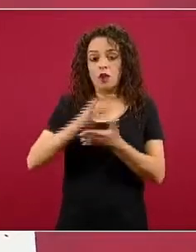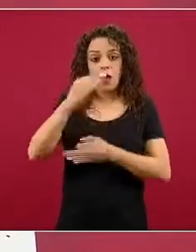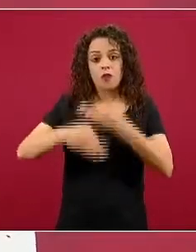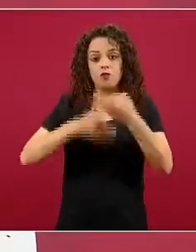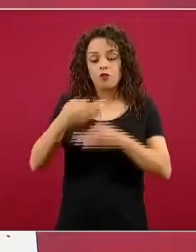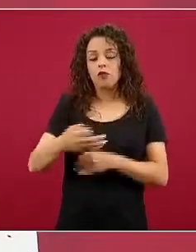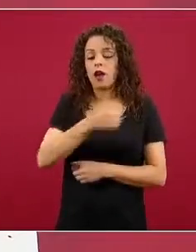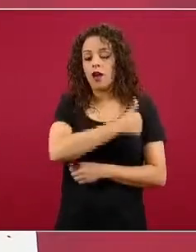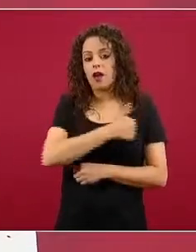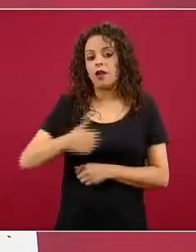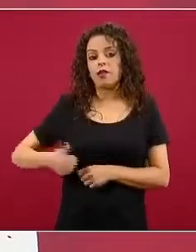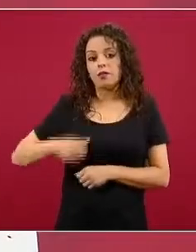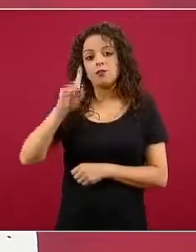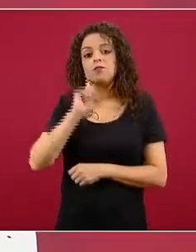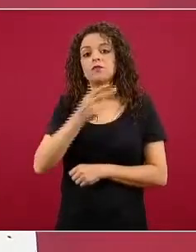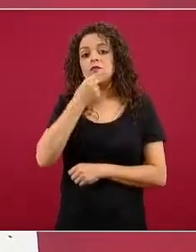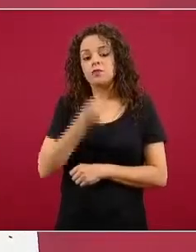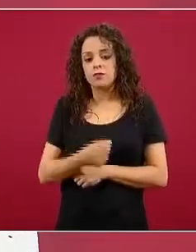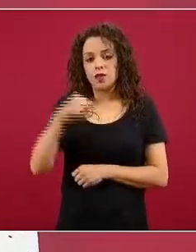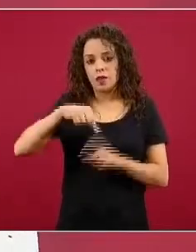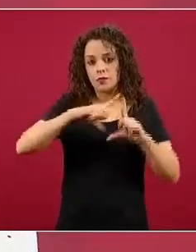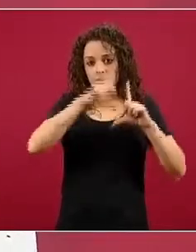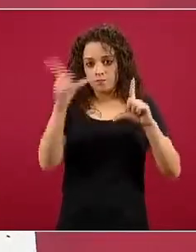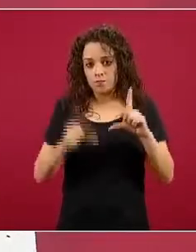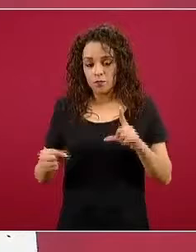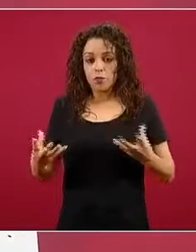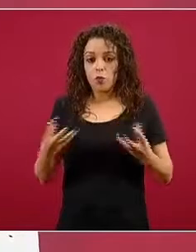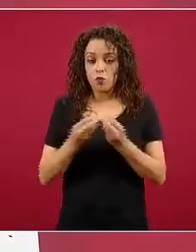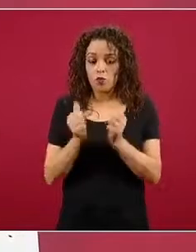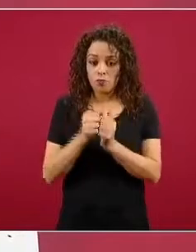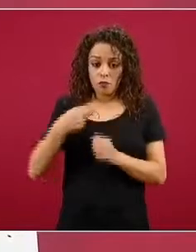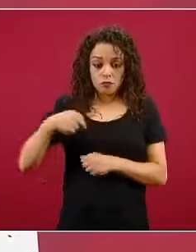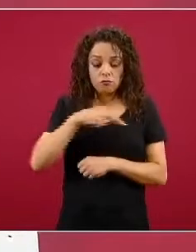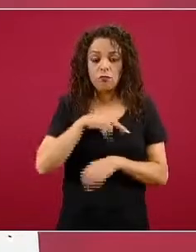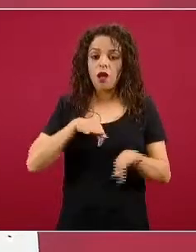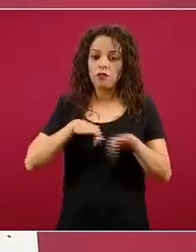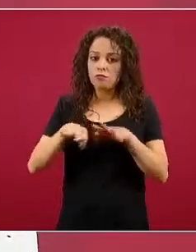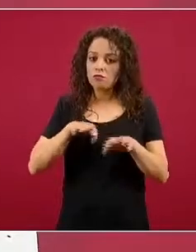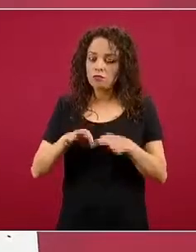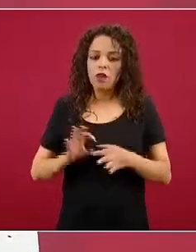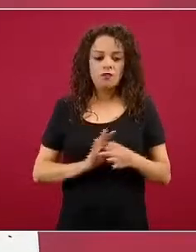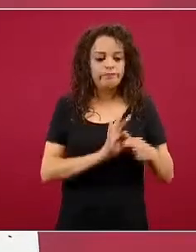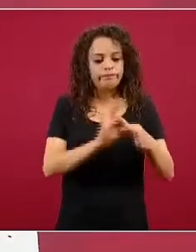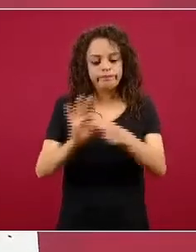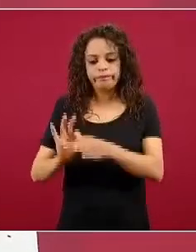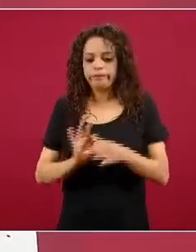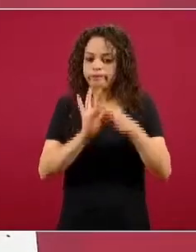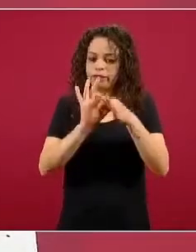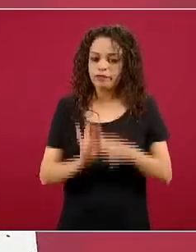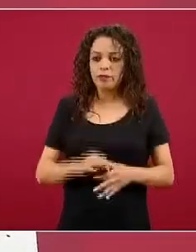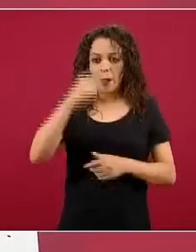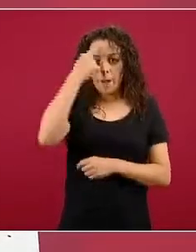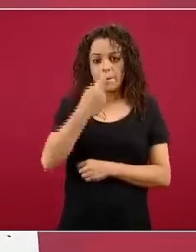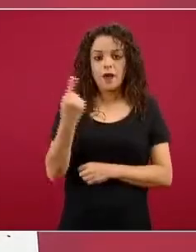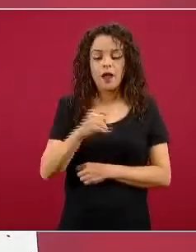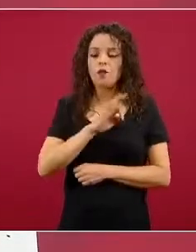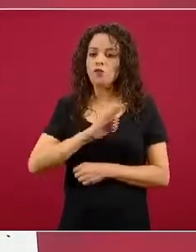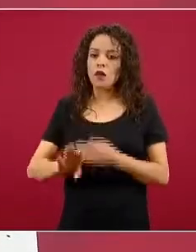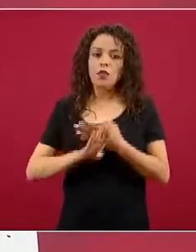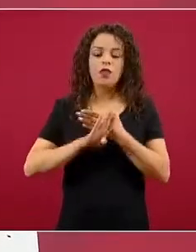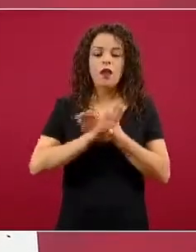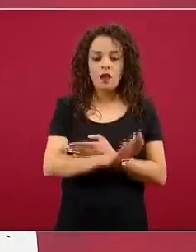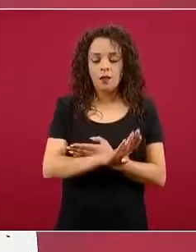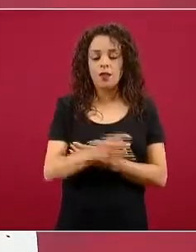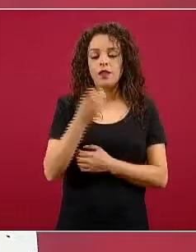y alcaldes de nuestro país que han trabajado junto con nosotros, mano con mano, para tratar de mitigar este